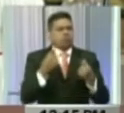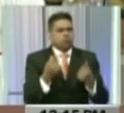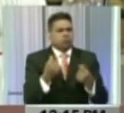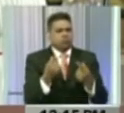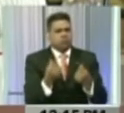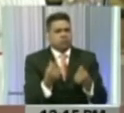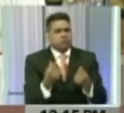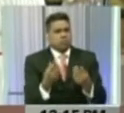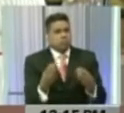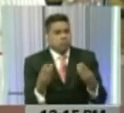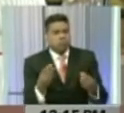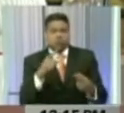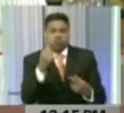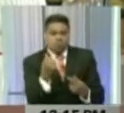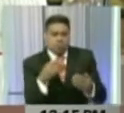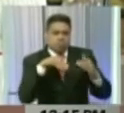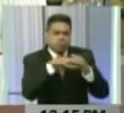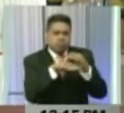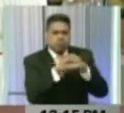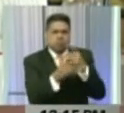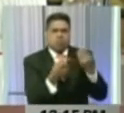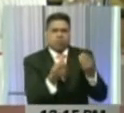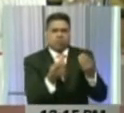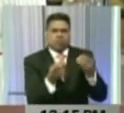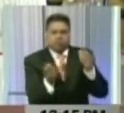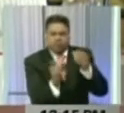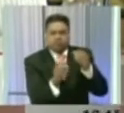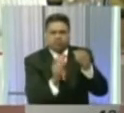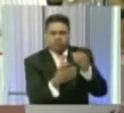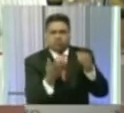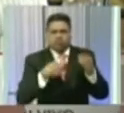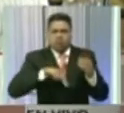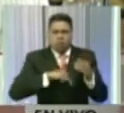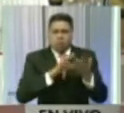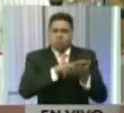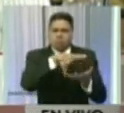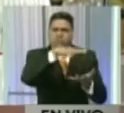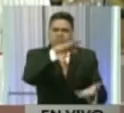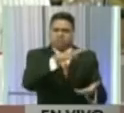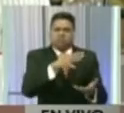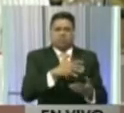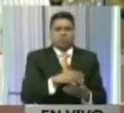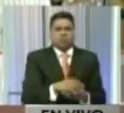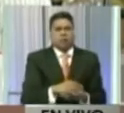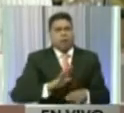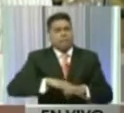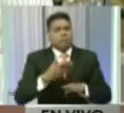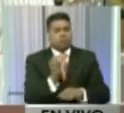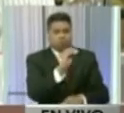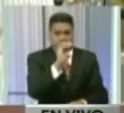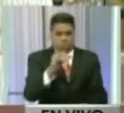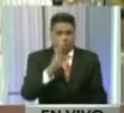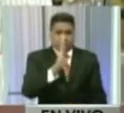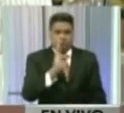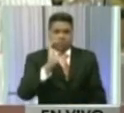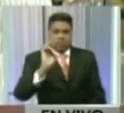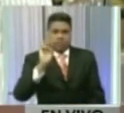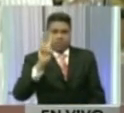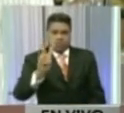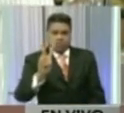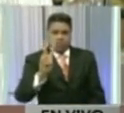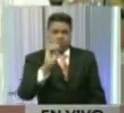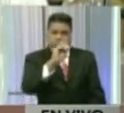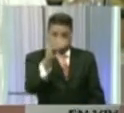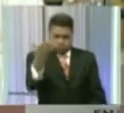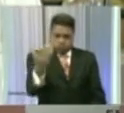Y las reservas excedentarias. Y nace el Fonden. Porque es que Chávez llamó a la gente del Banco Central un día y les dijo,